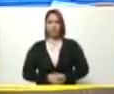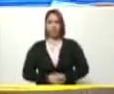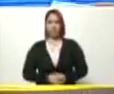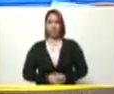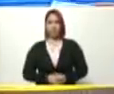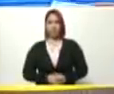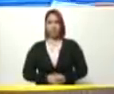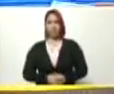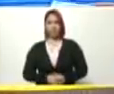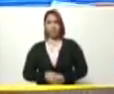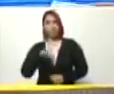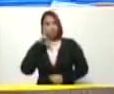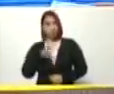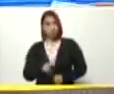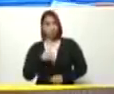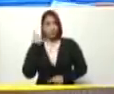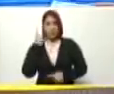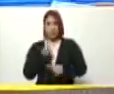Y es lo que debemos buscar